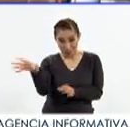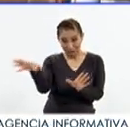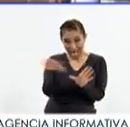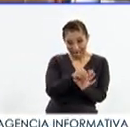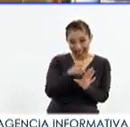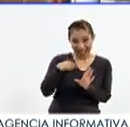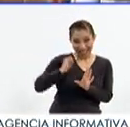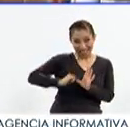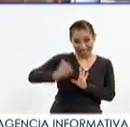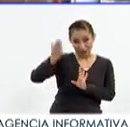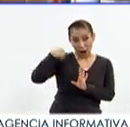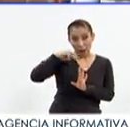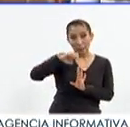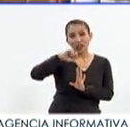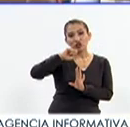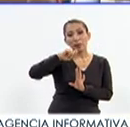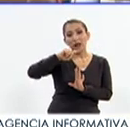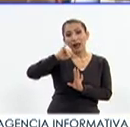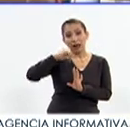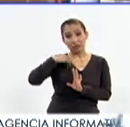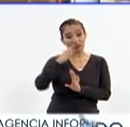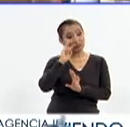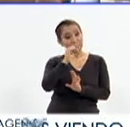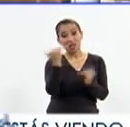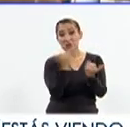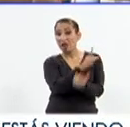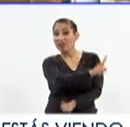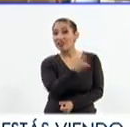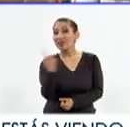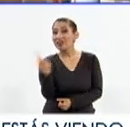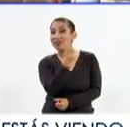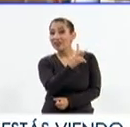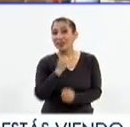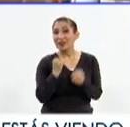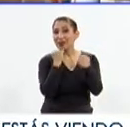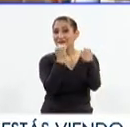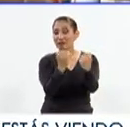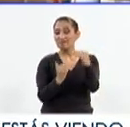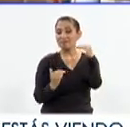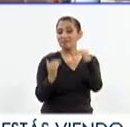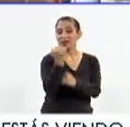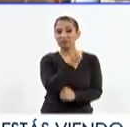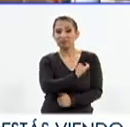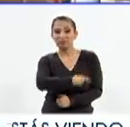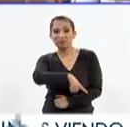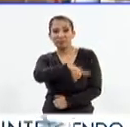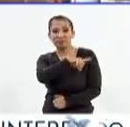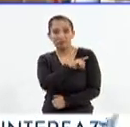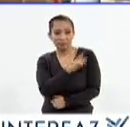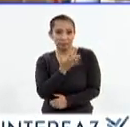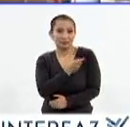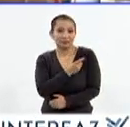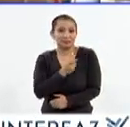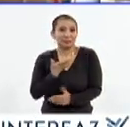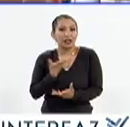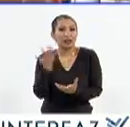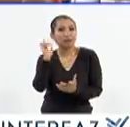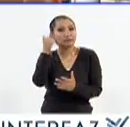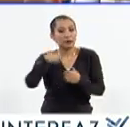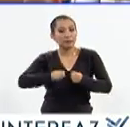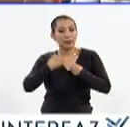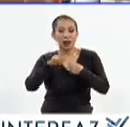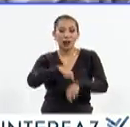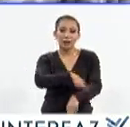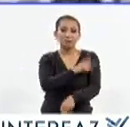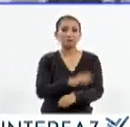dieta prehispánica o mesoamericana, tenían las mismas cualidades, estarían altamente sanos y tendrían una esperanza de